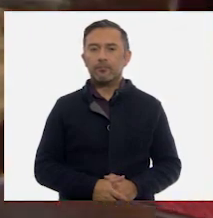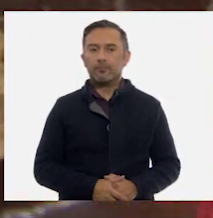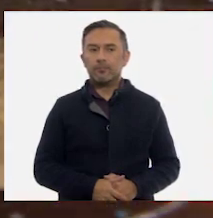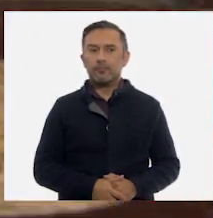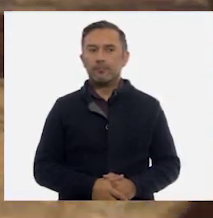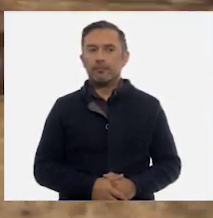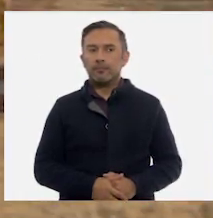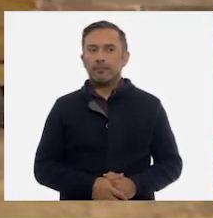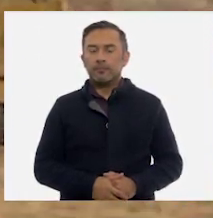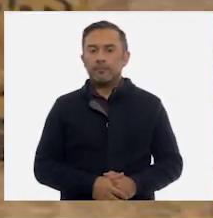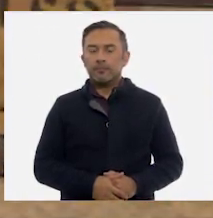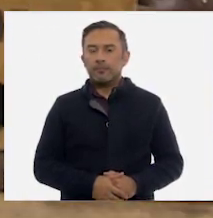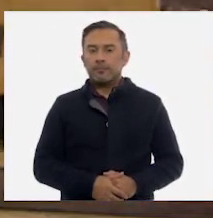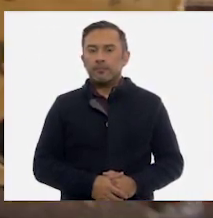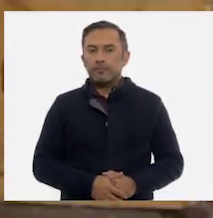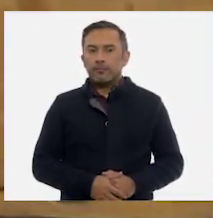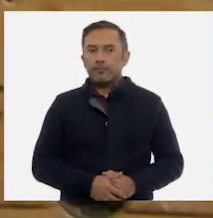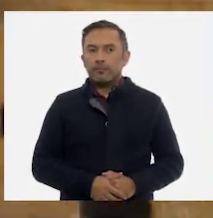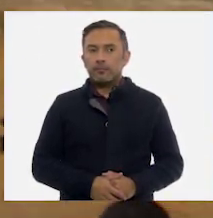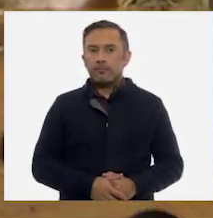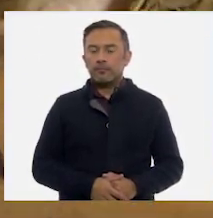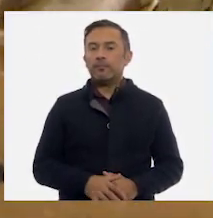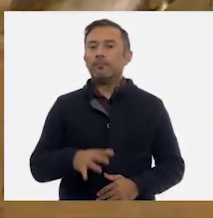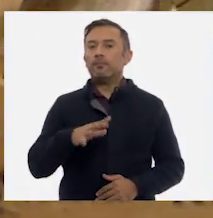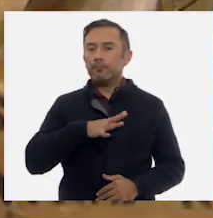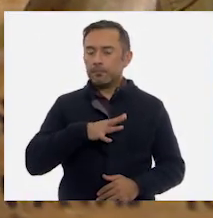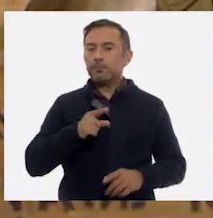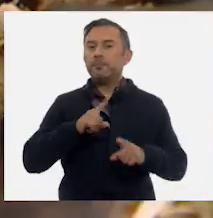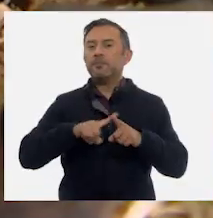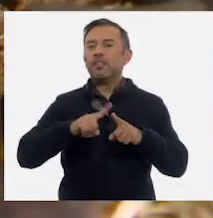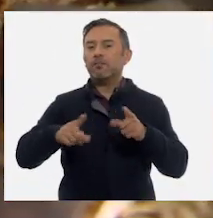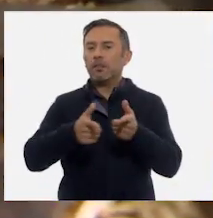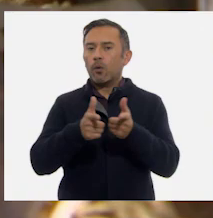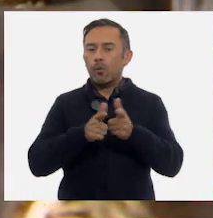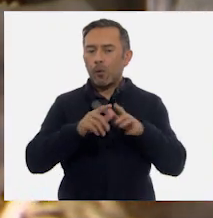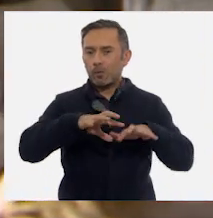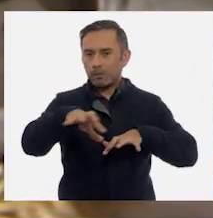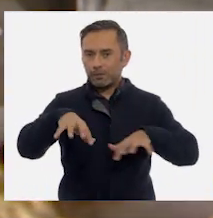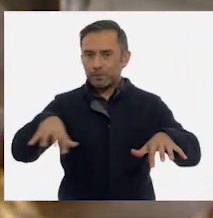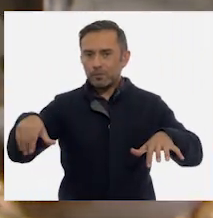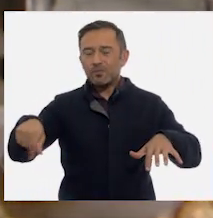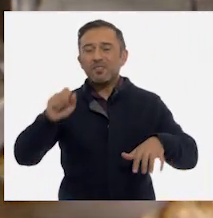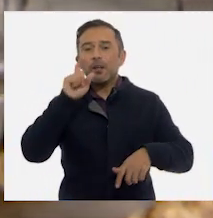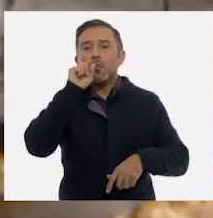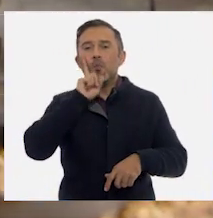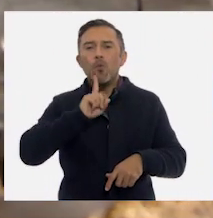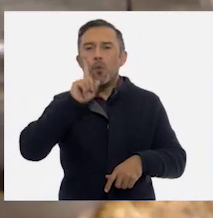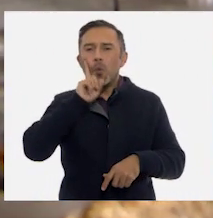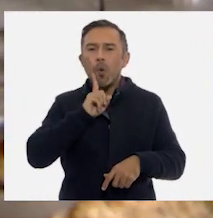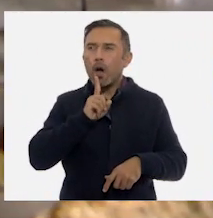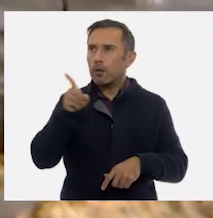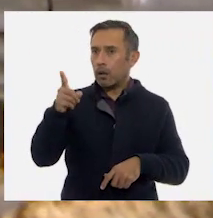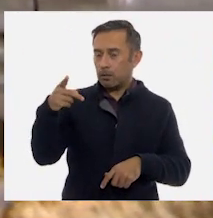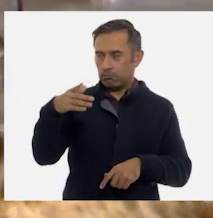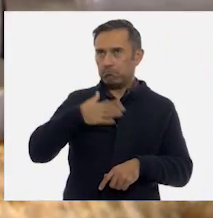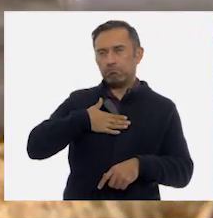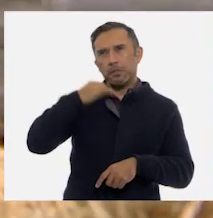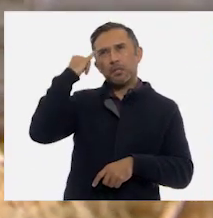Como consecuencia del surgimiento de las diferentes facciones, las mujeres se adhirieron a los movimientos que respondieron a sus